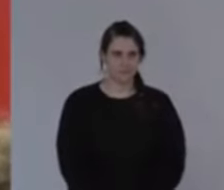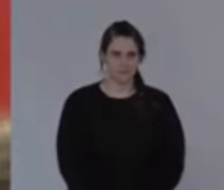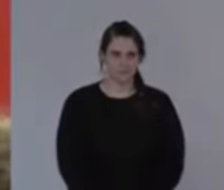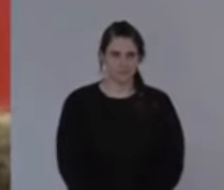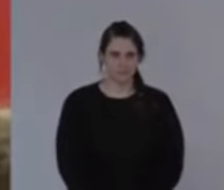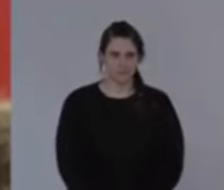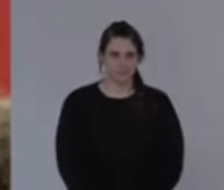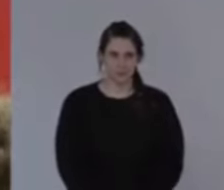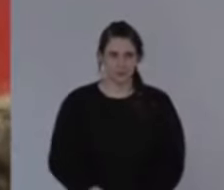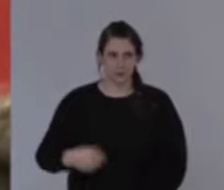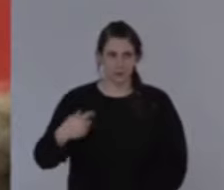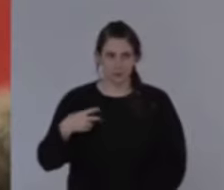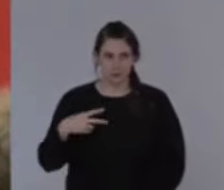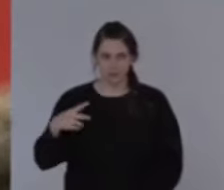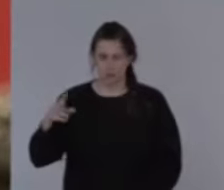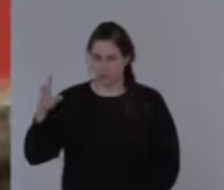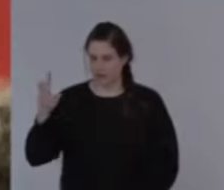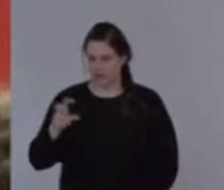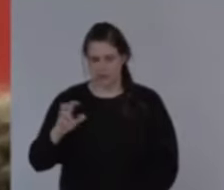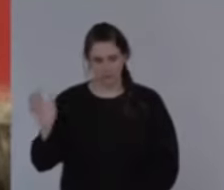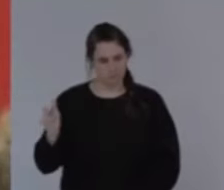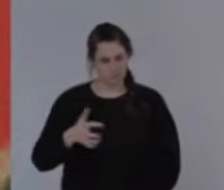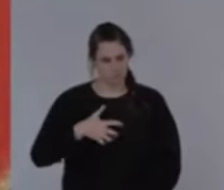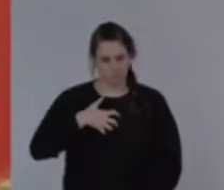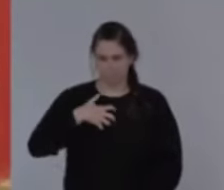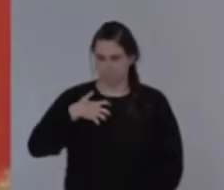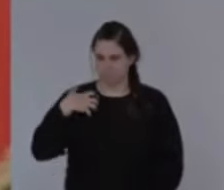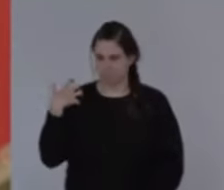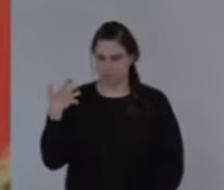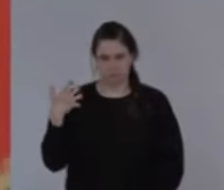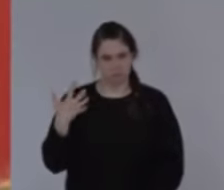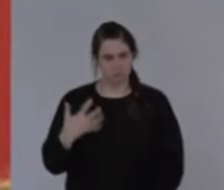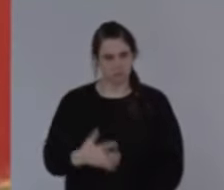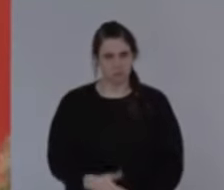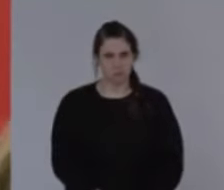La verdad es que según venía muy indignado.